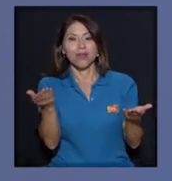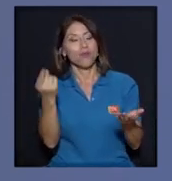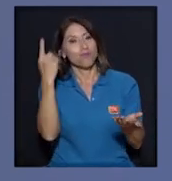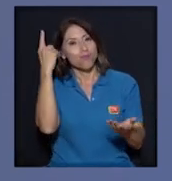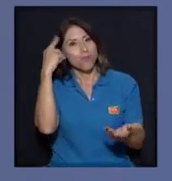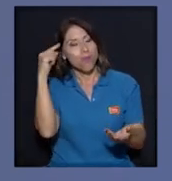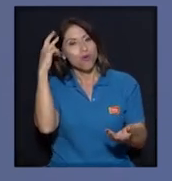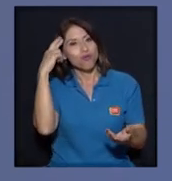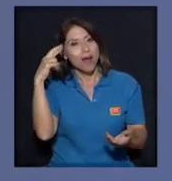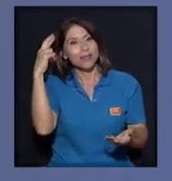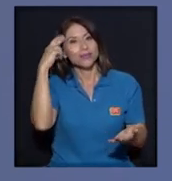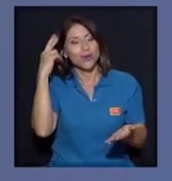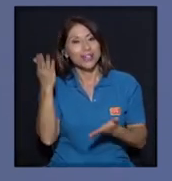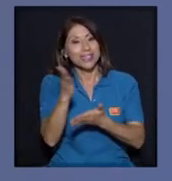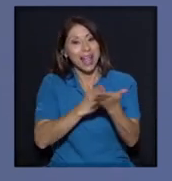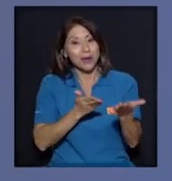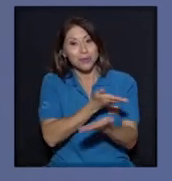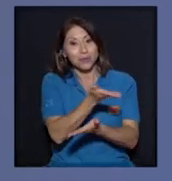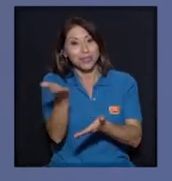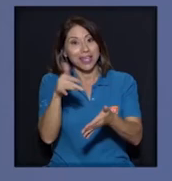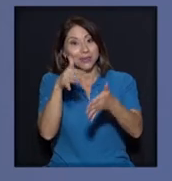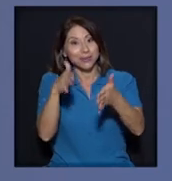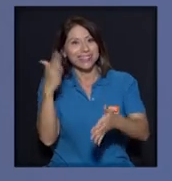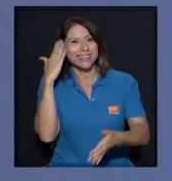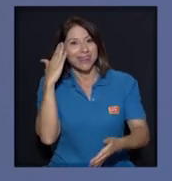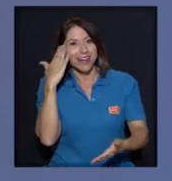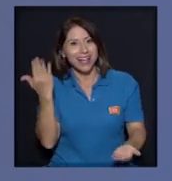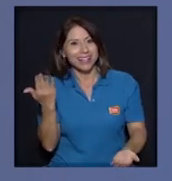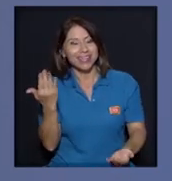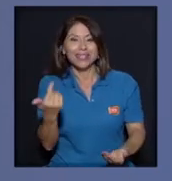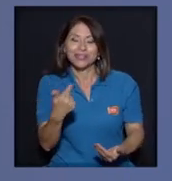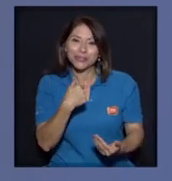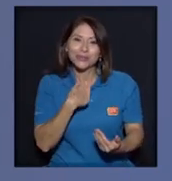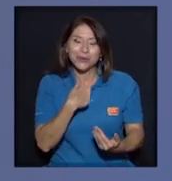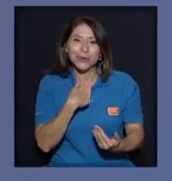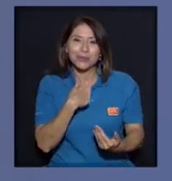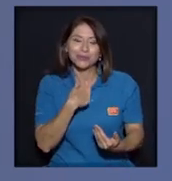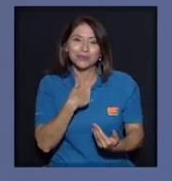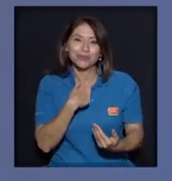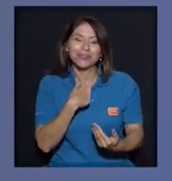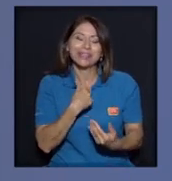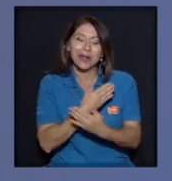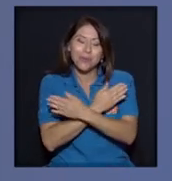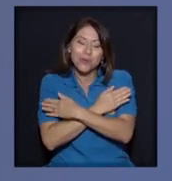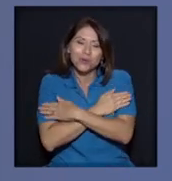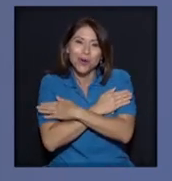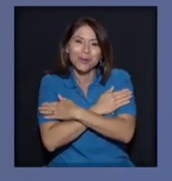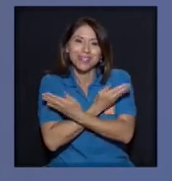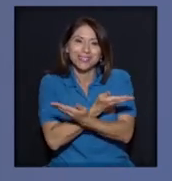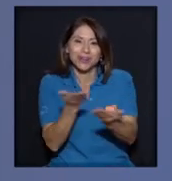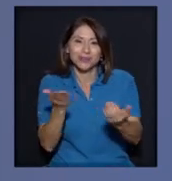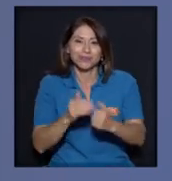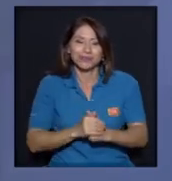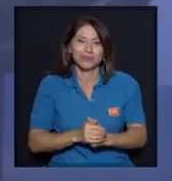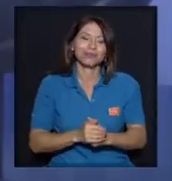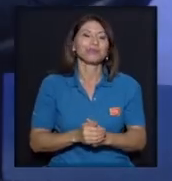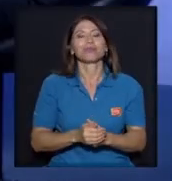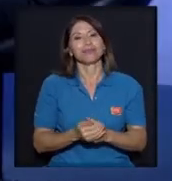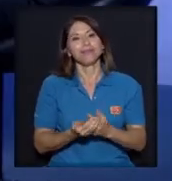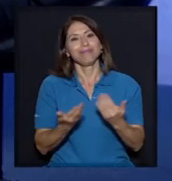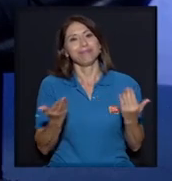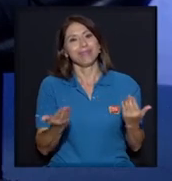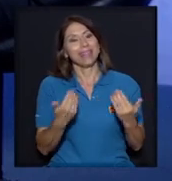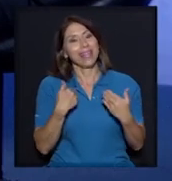razones que algunos de ellos sabrán, yo les tengo mucho aprecio. Tenemos